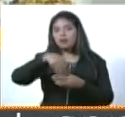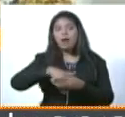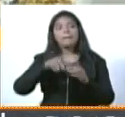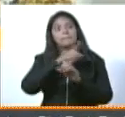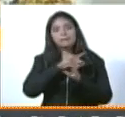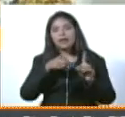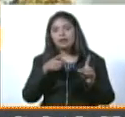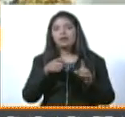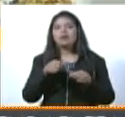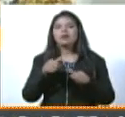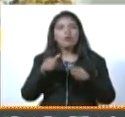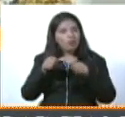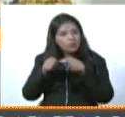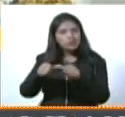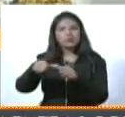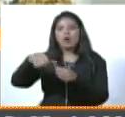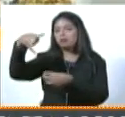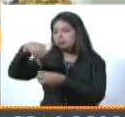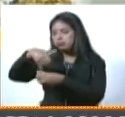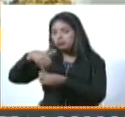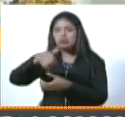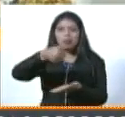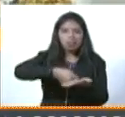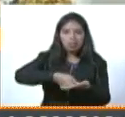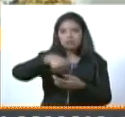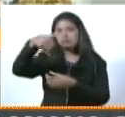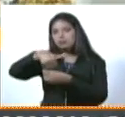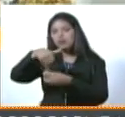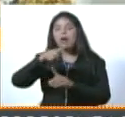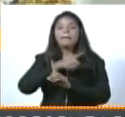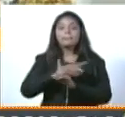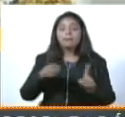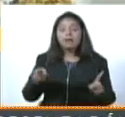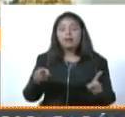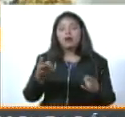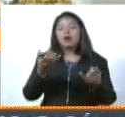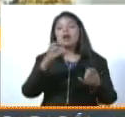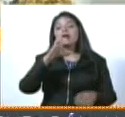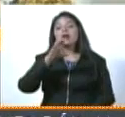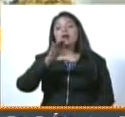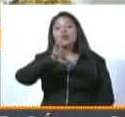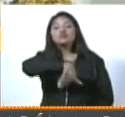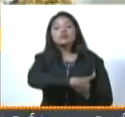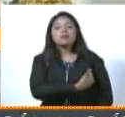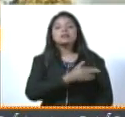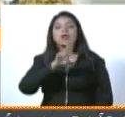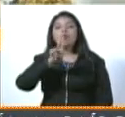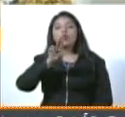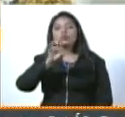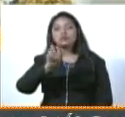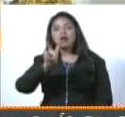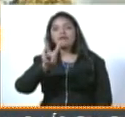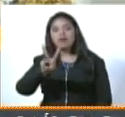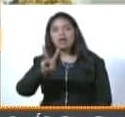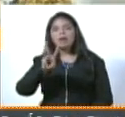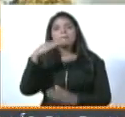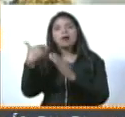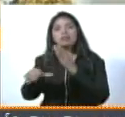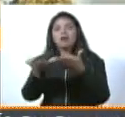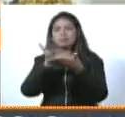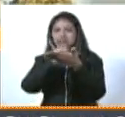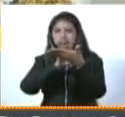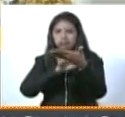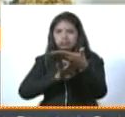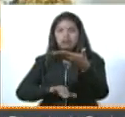la tinta indeleble. En este caso, los proveedores, la Universidad Central de Venezuela, mandaron una comunicación